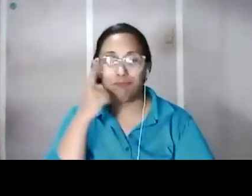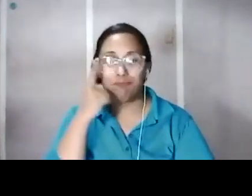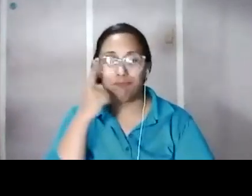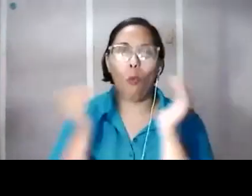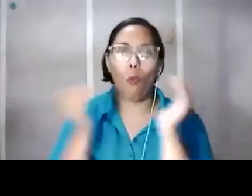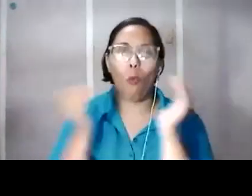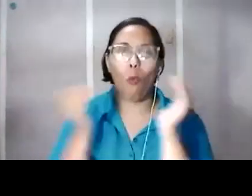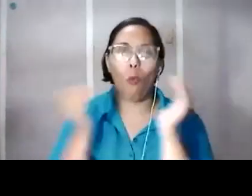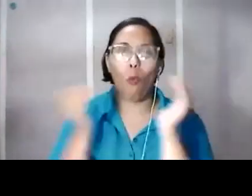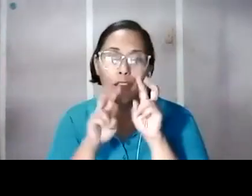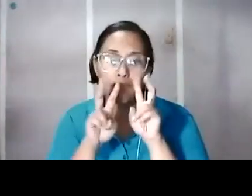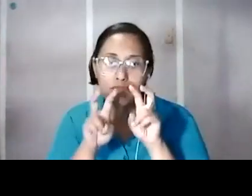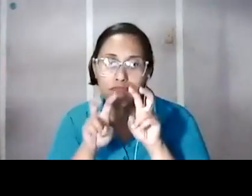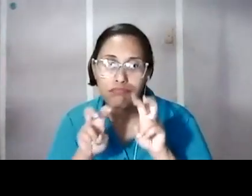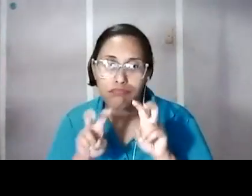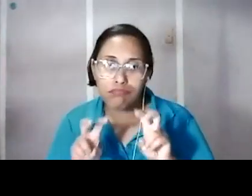sumergirme